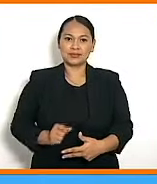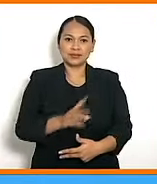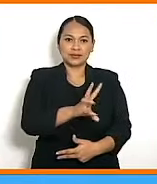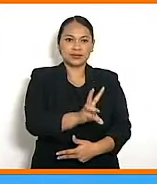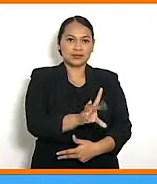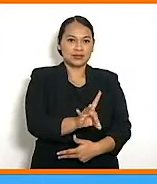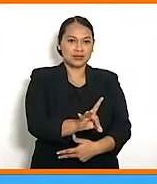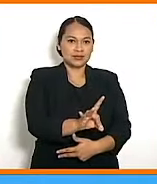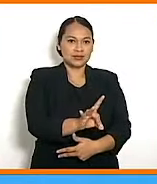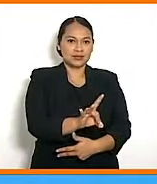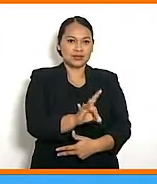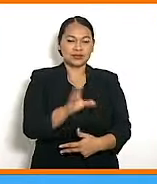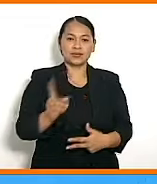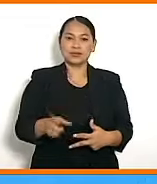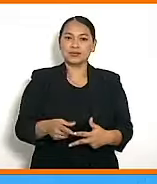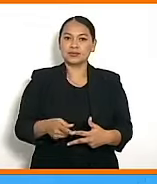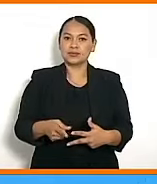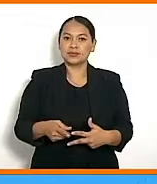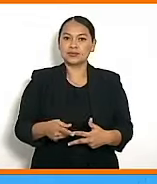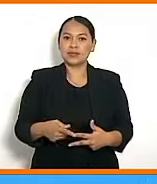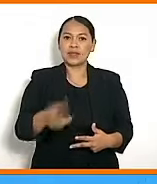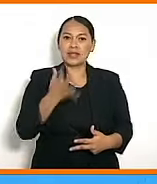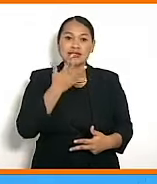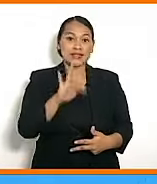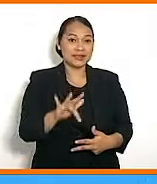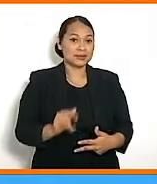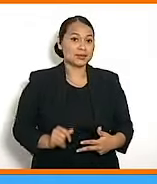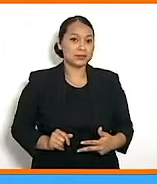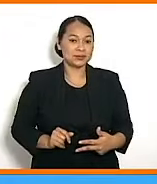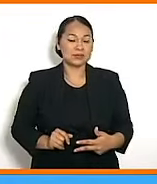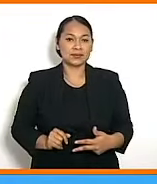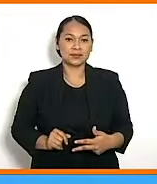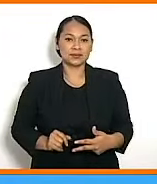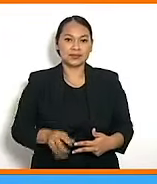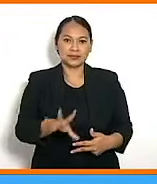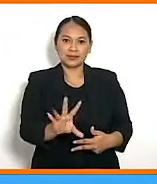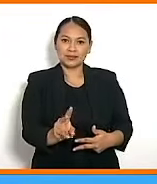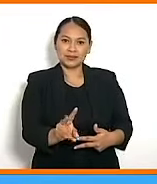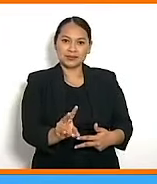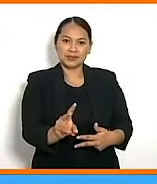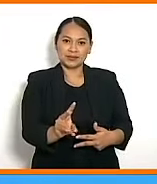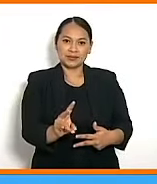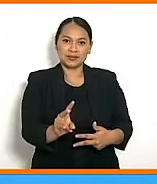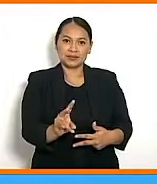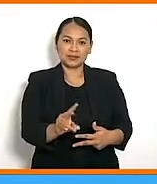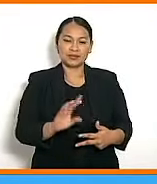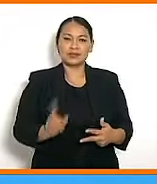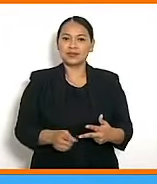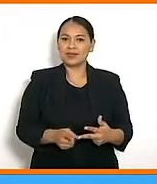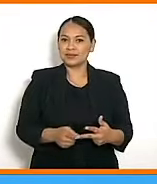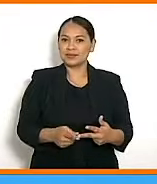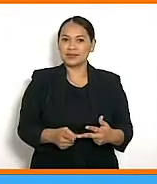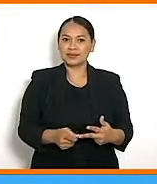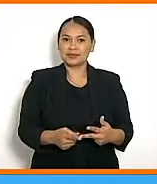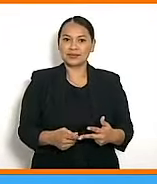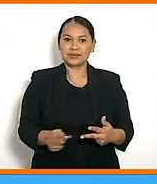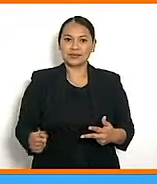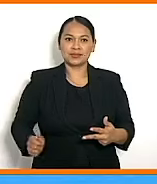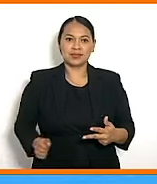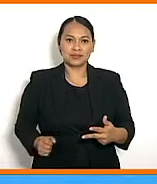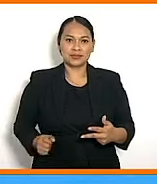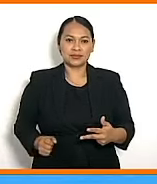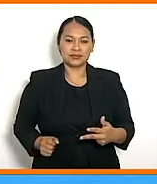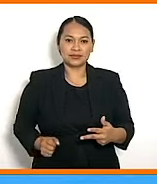68, tu segundo número, mucha suerte. 17, tu tercer y decisivo número para